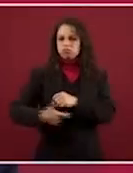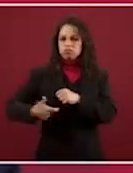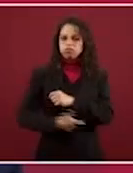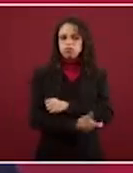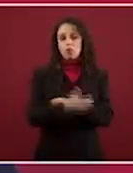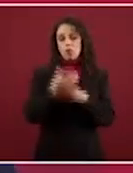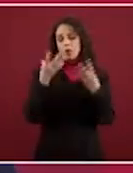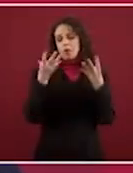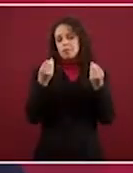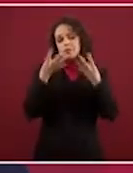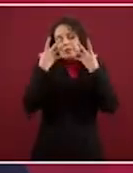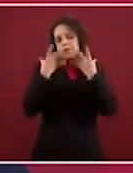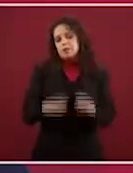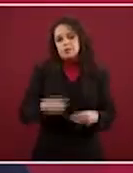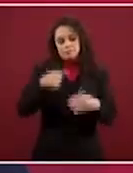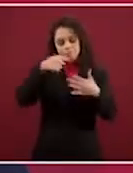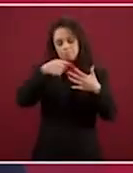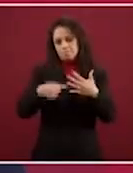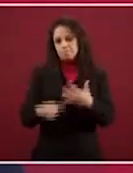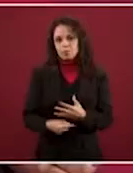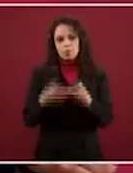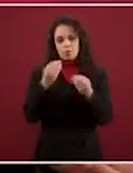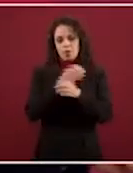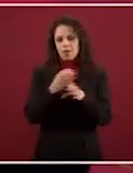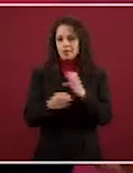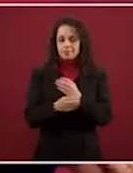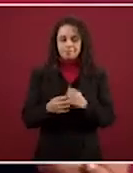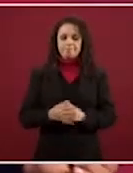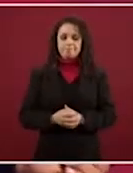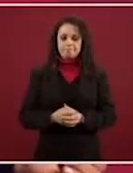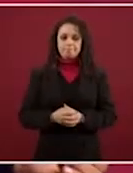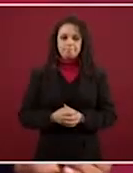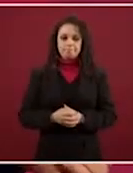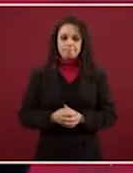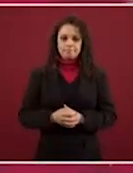bueno, de todo. Entonces,